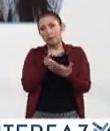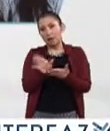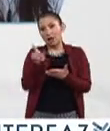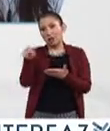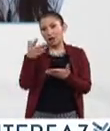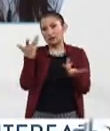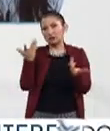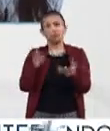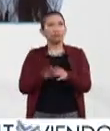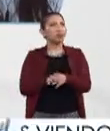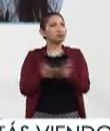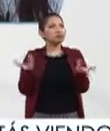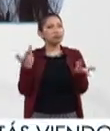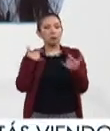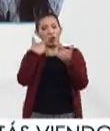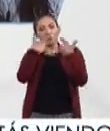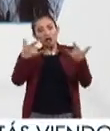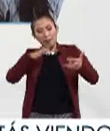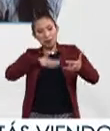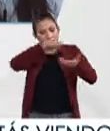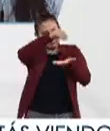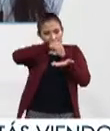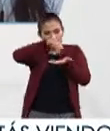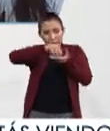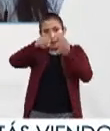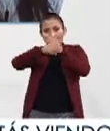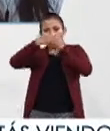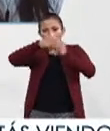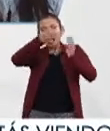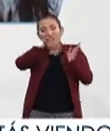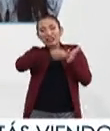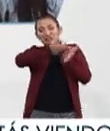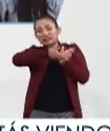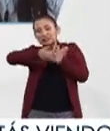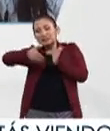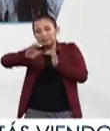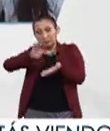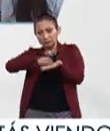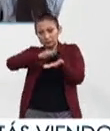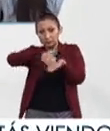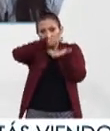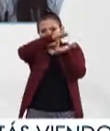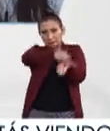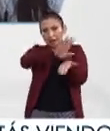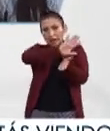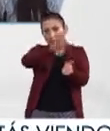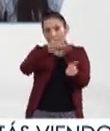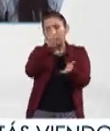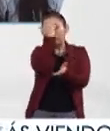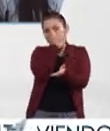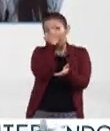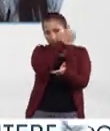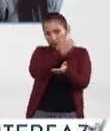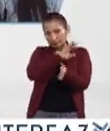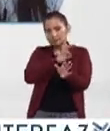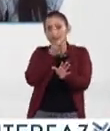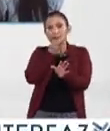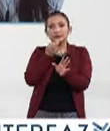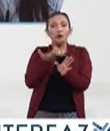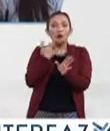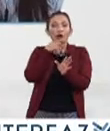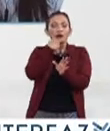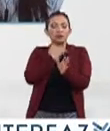Aparte, hacer como el historial de mis materias. Una vez que yo fui, bueno, que apliqué el examen, me dieron